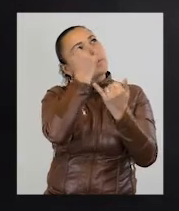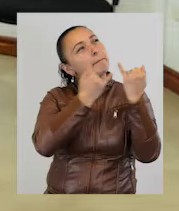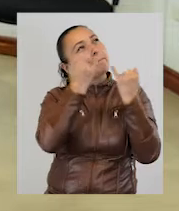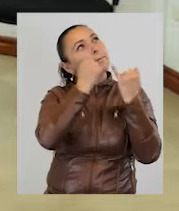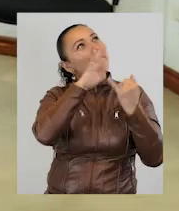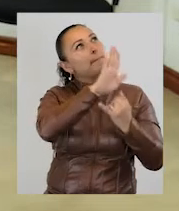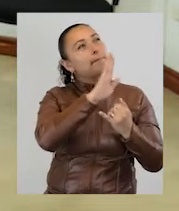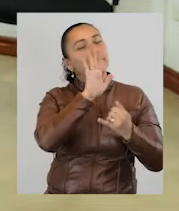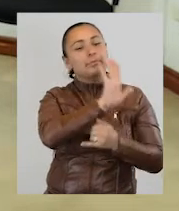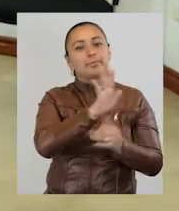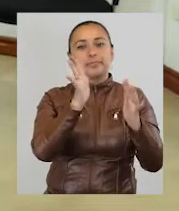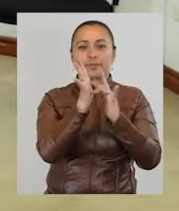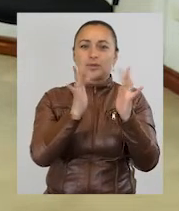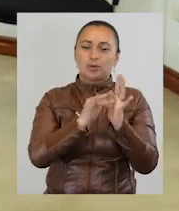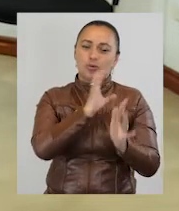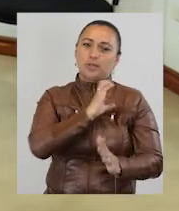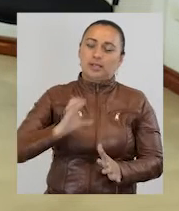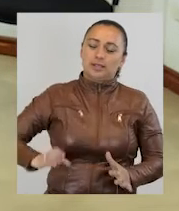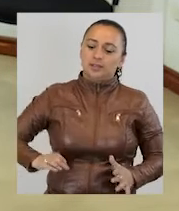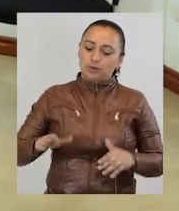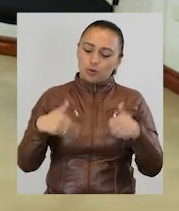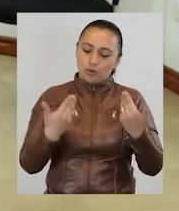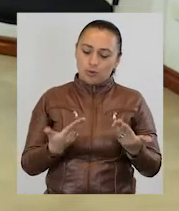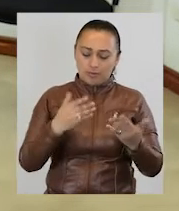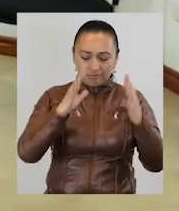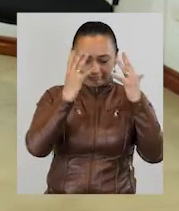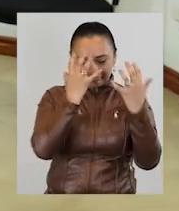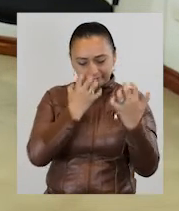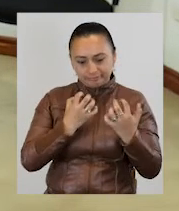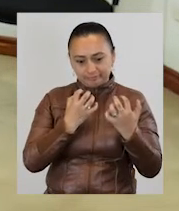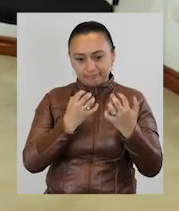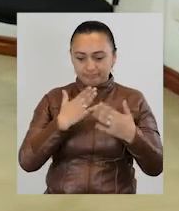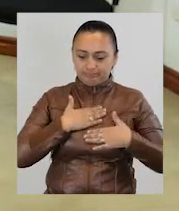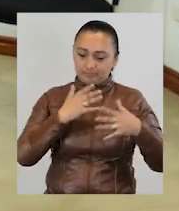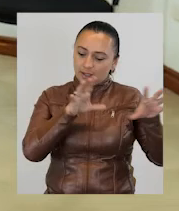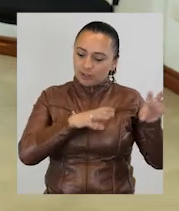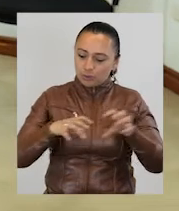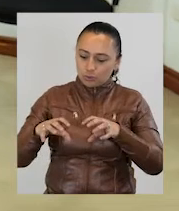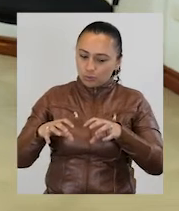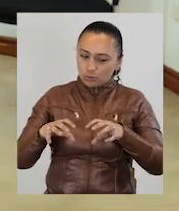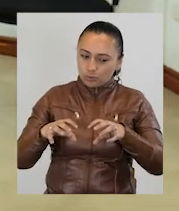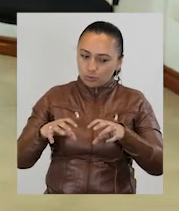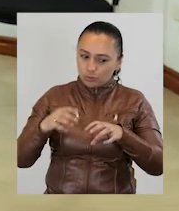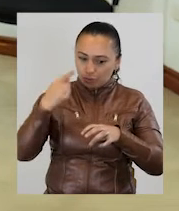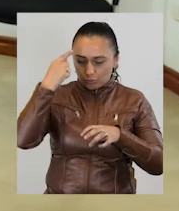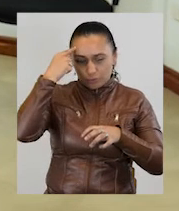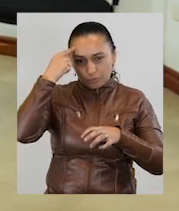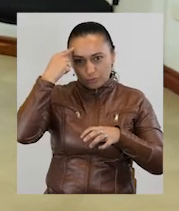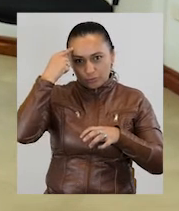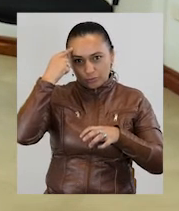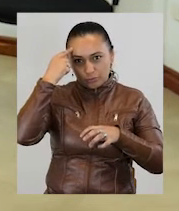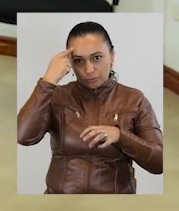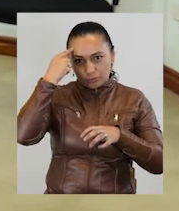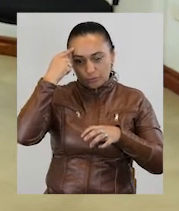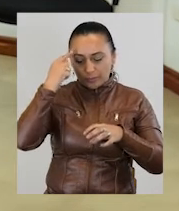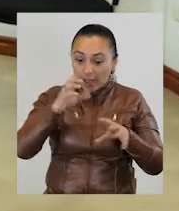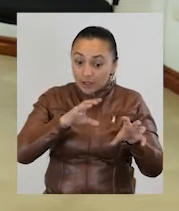Nuestras actitudes, nuestros pensamientos, nuestras acciones no